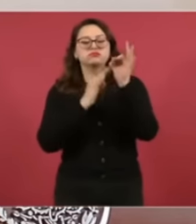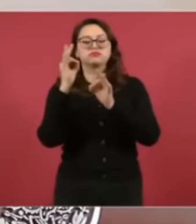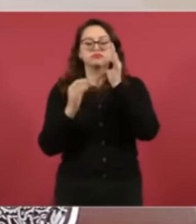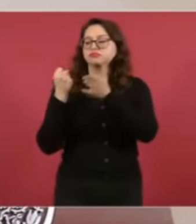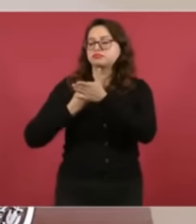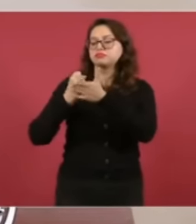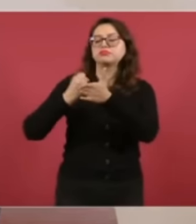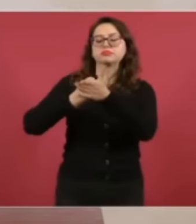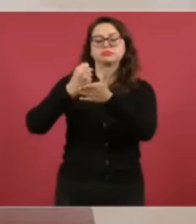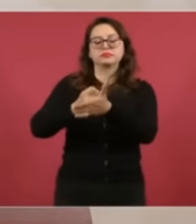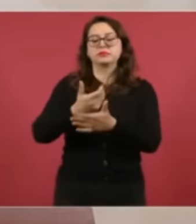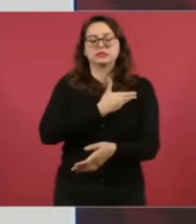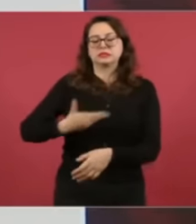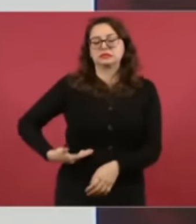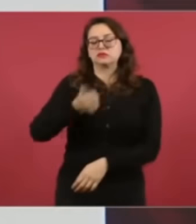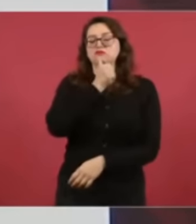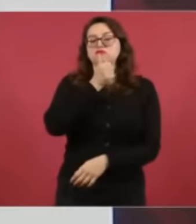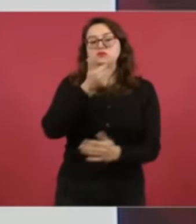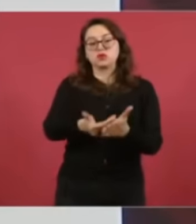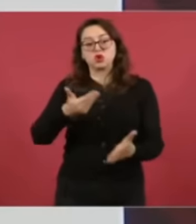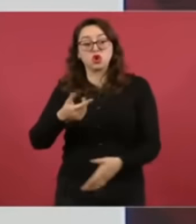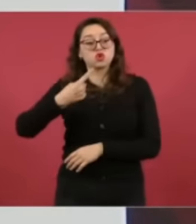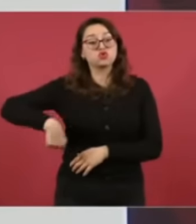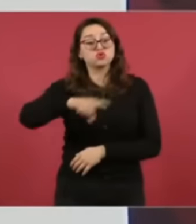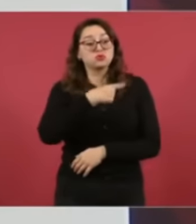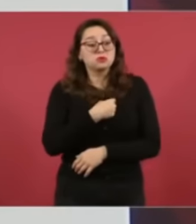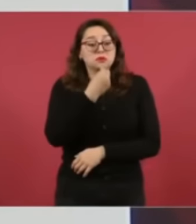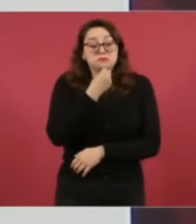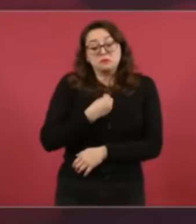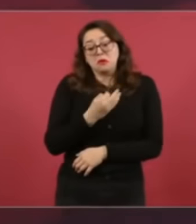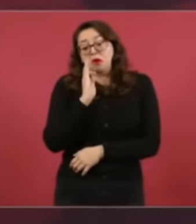ni nos vamos a dejar ni nos vamos a rajar.